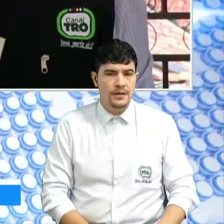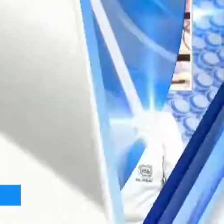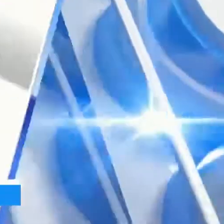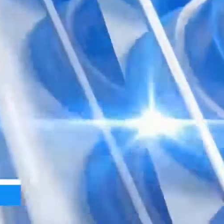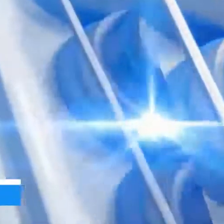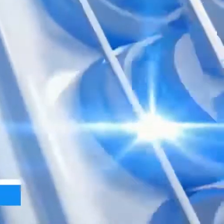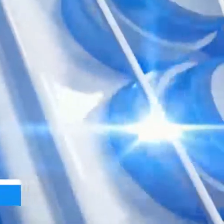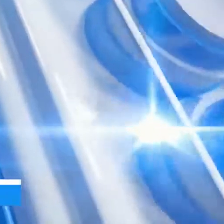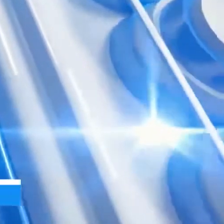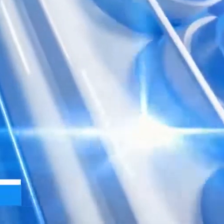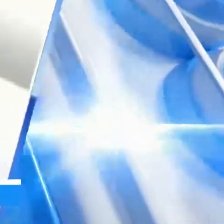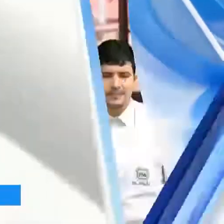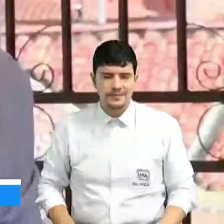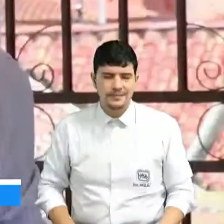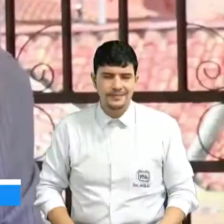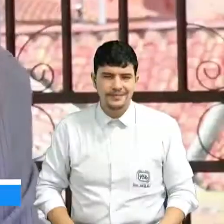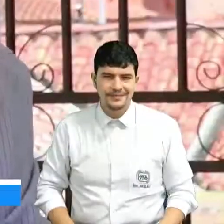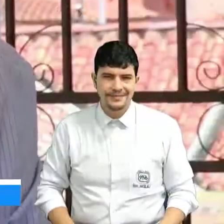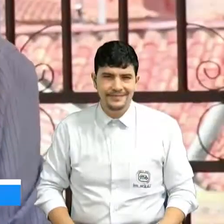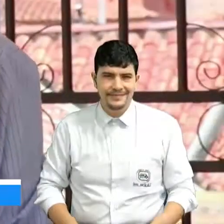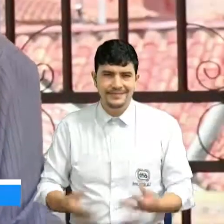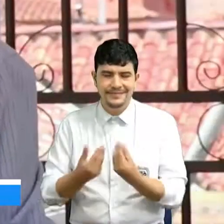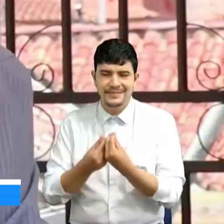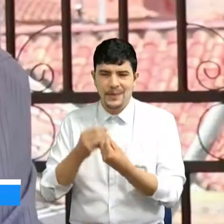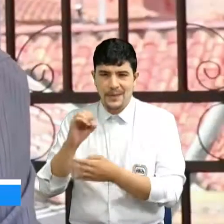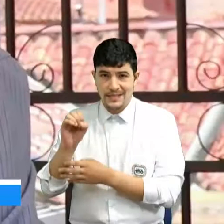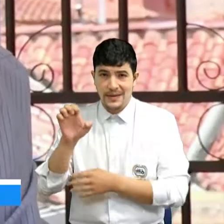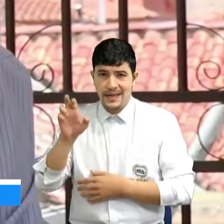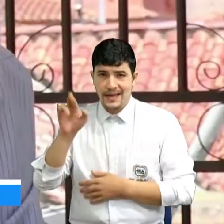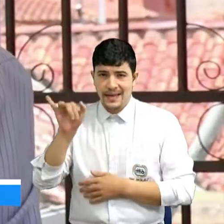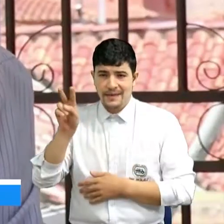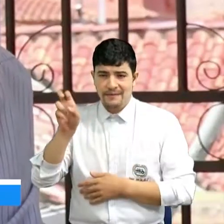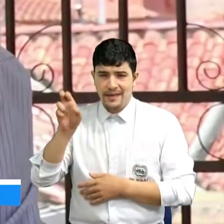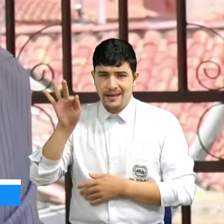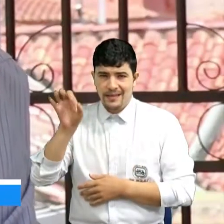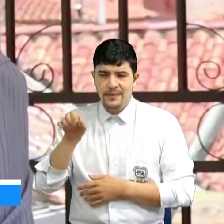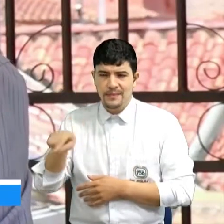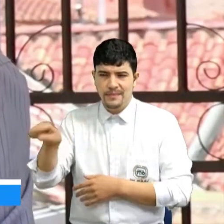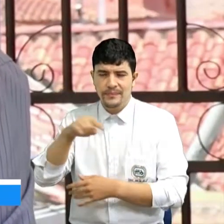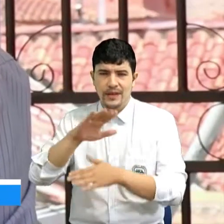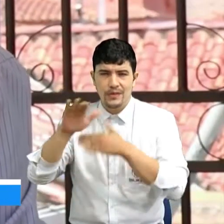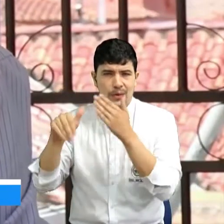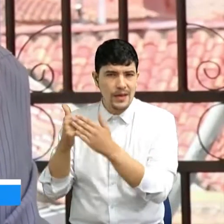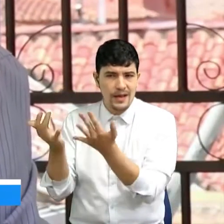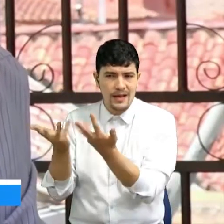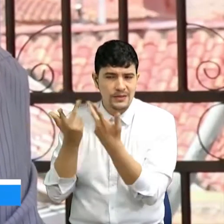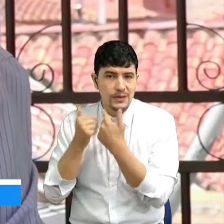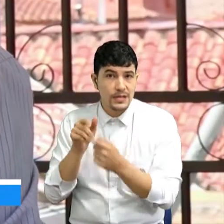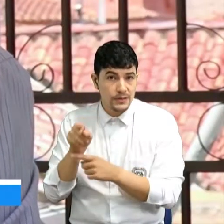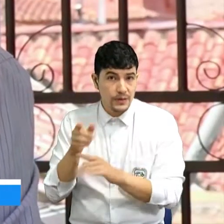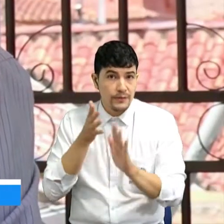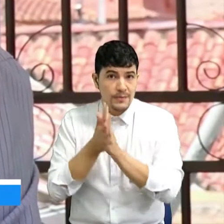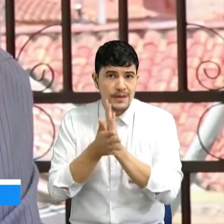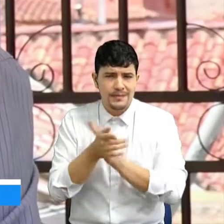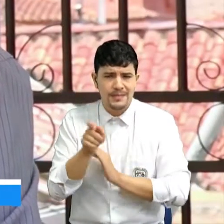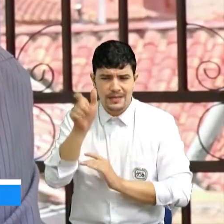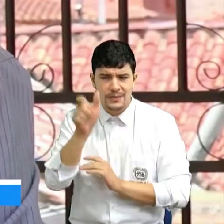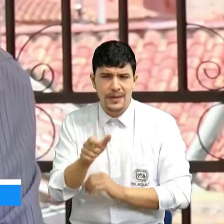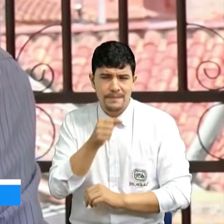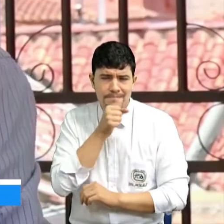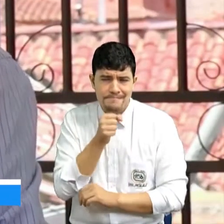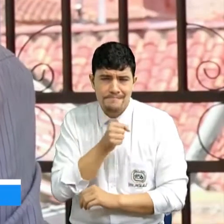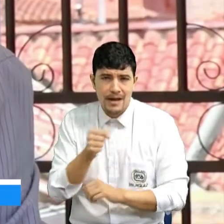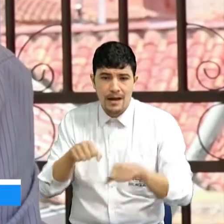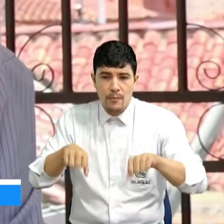Hola, ¿qué tal, compañeros y televidentes? Pues varias fueron las emergencias que atendió el Cuerpo de Bomberos Voluntarios del municipio de San Gil durante el pasado fin de